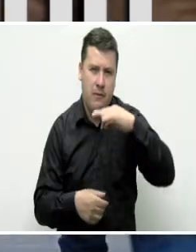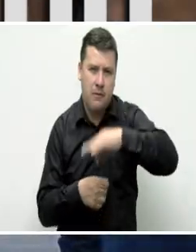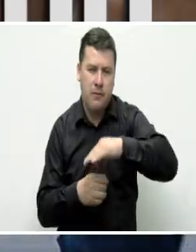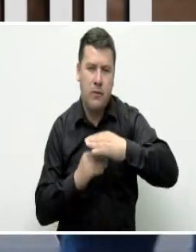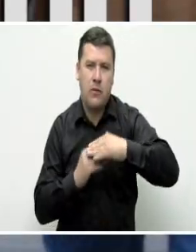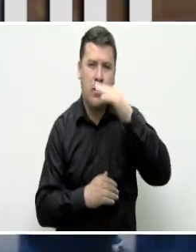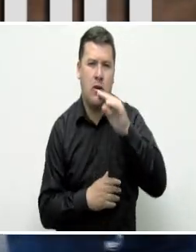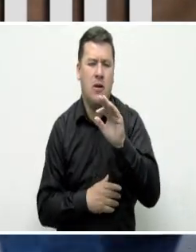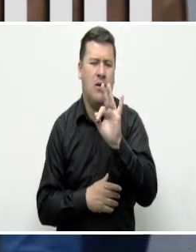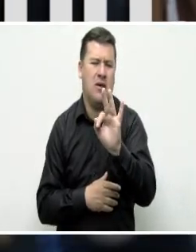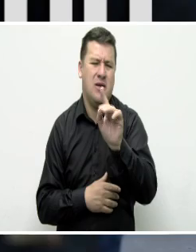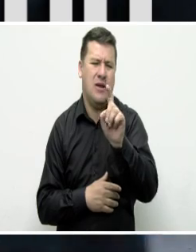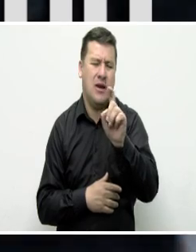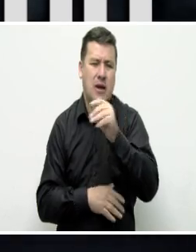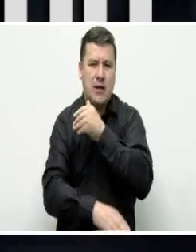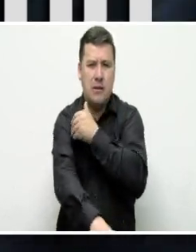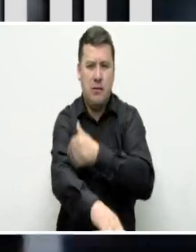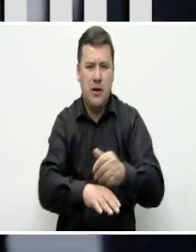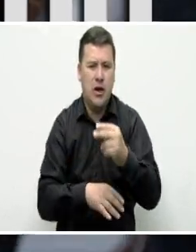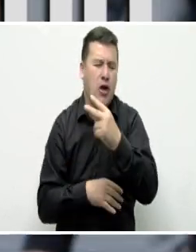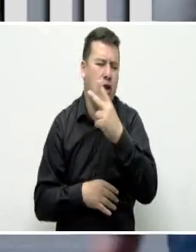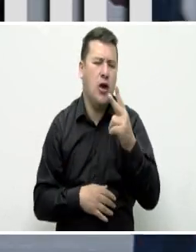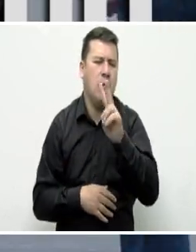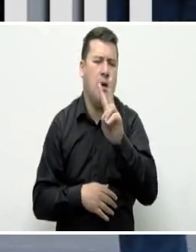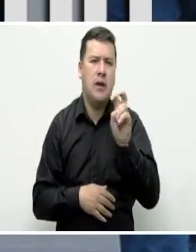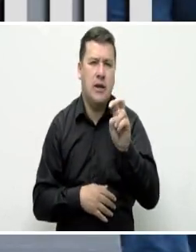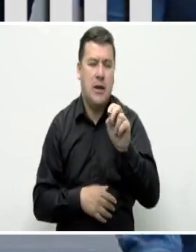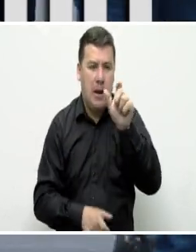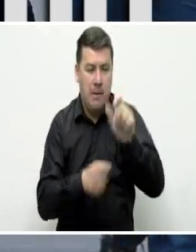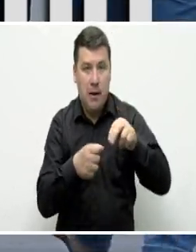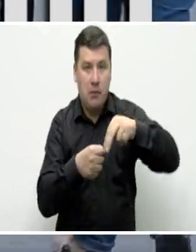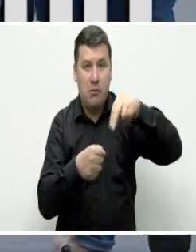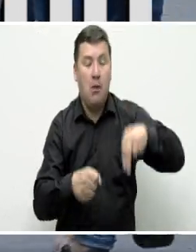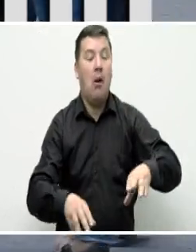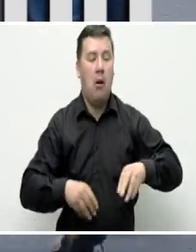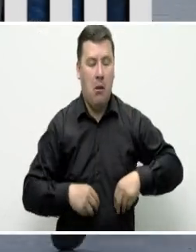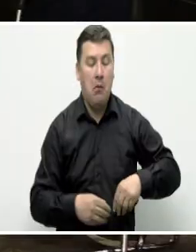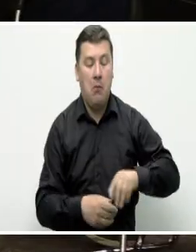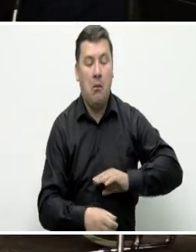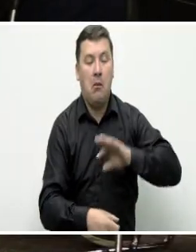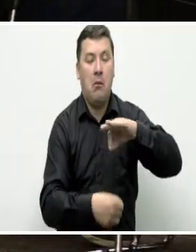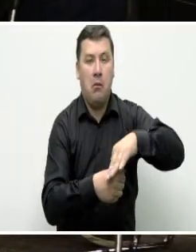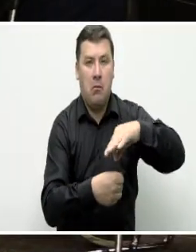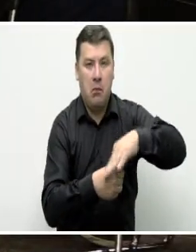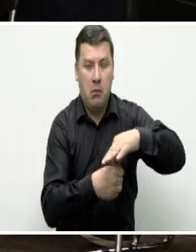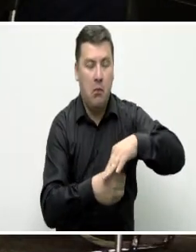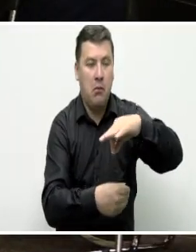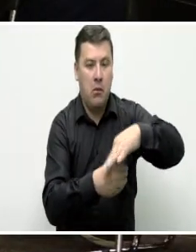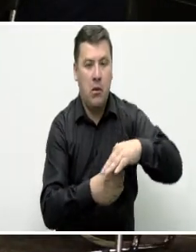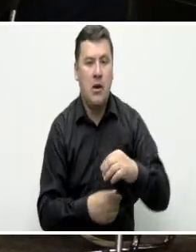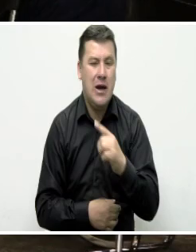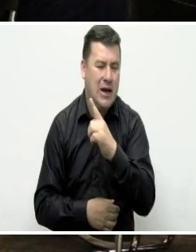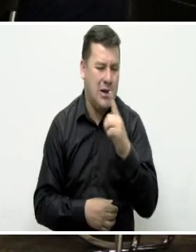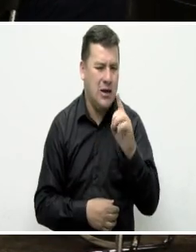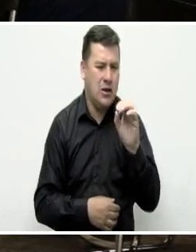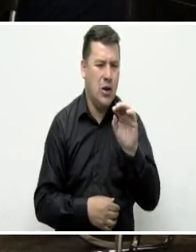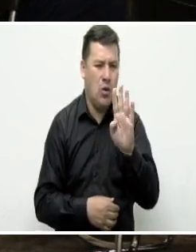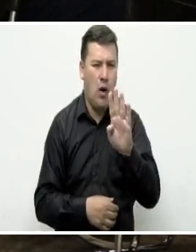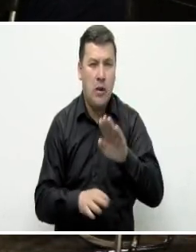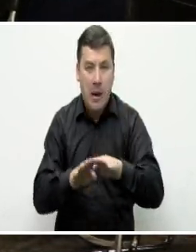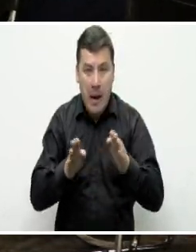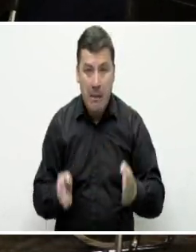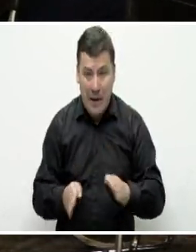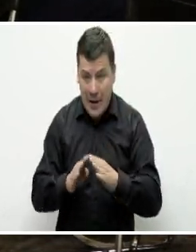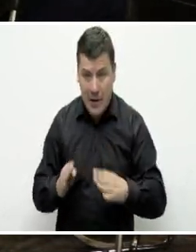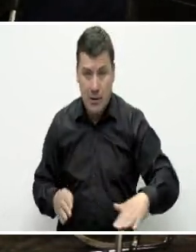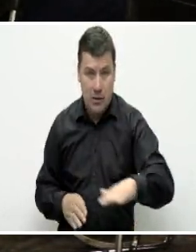superior a los 36.227.000 ciudadanos aptos para sufragar. 104.518 mesas de votación en